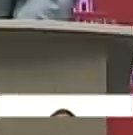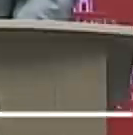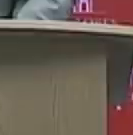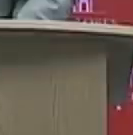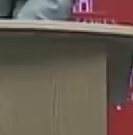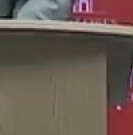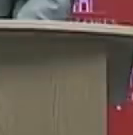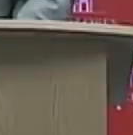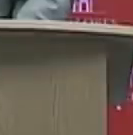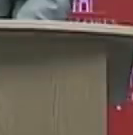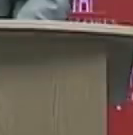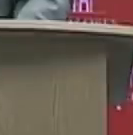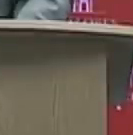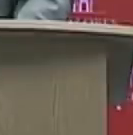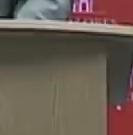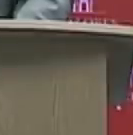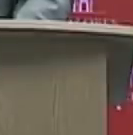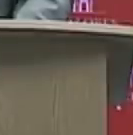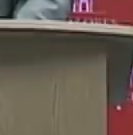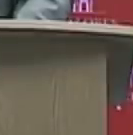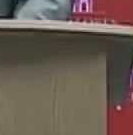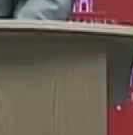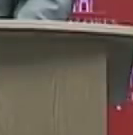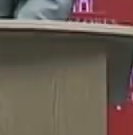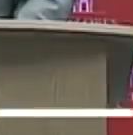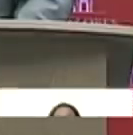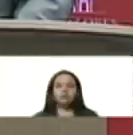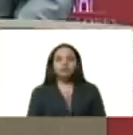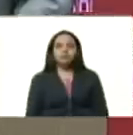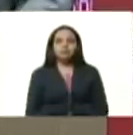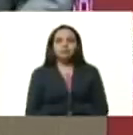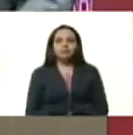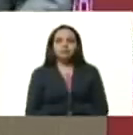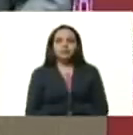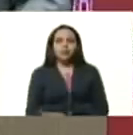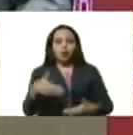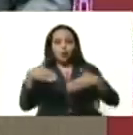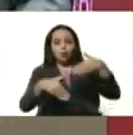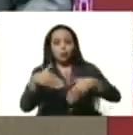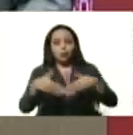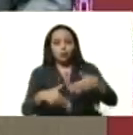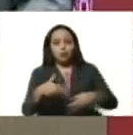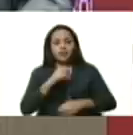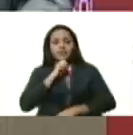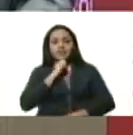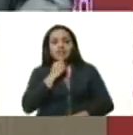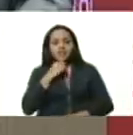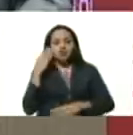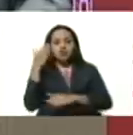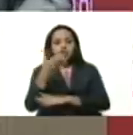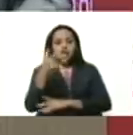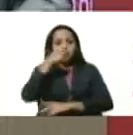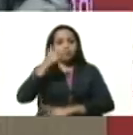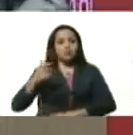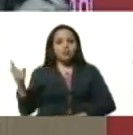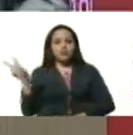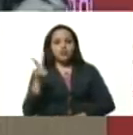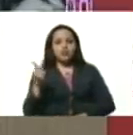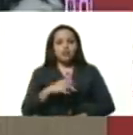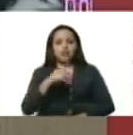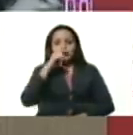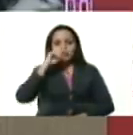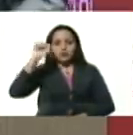reconoce que hubo una elección por voto directo, universal y secreto del pueblo de Venezuela, donde Nicolás Maduro